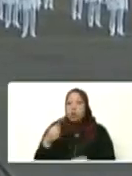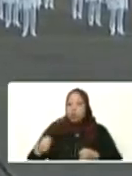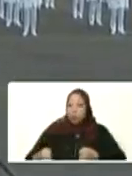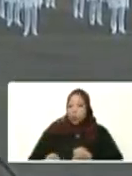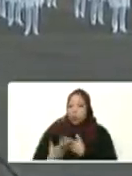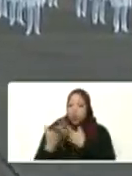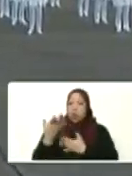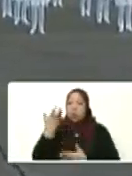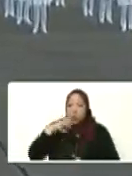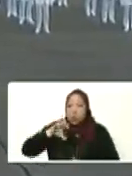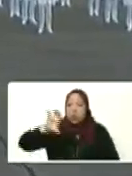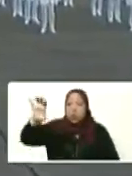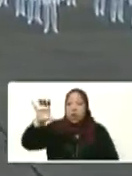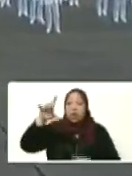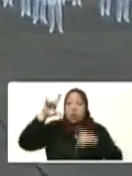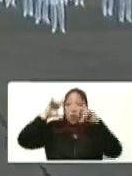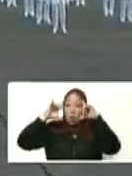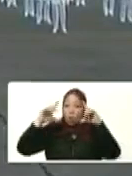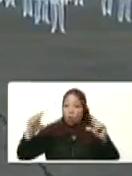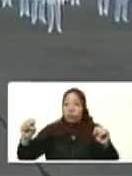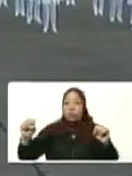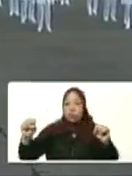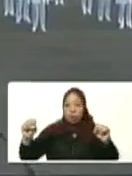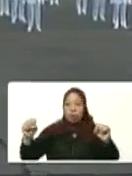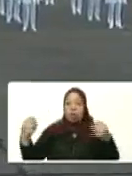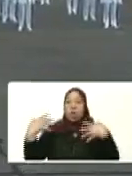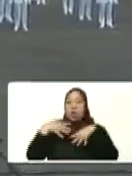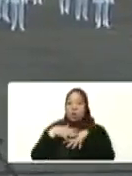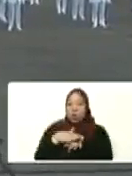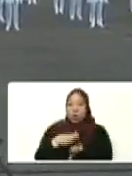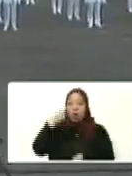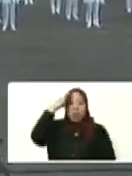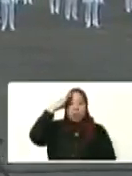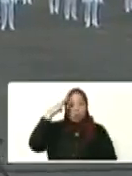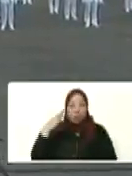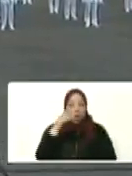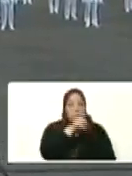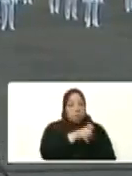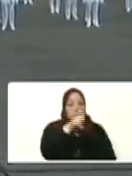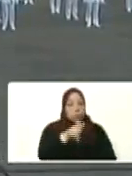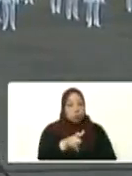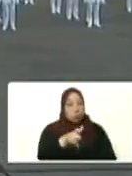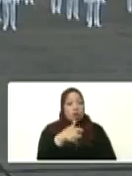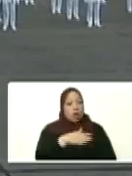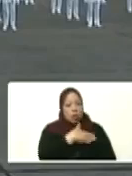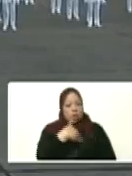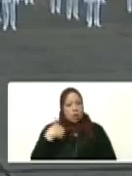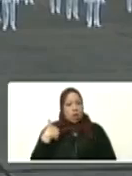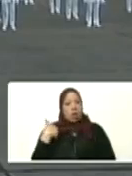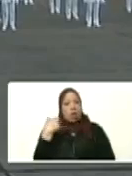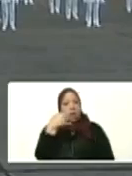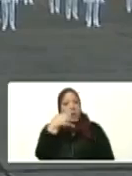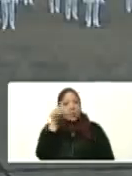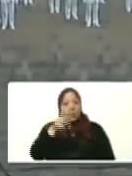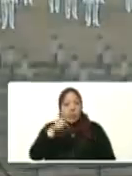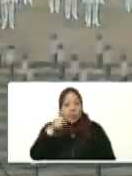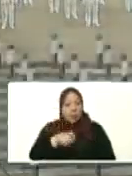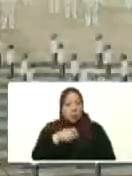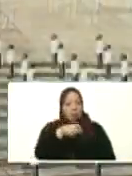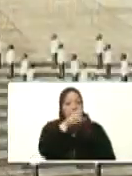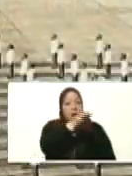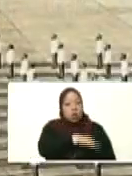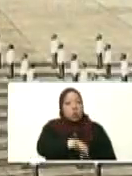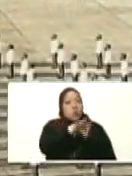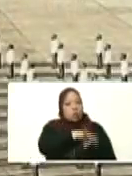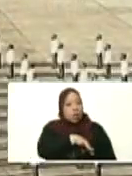espirituales y socialistas a los integrantes de la Fuerza Armada Nacional Bolivariana y a los ciudadanos que requiere la sociedad venezolana a través